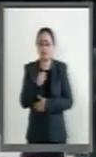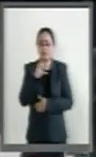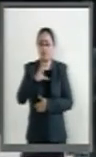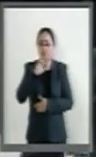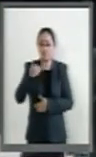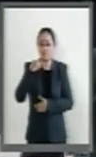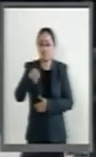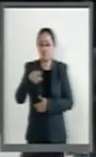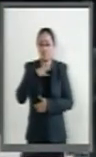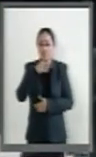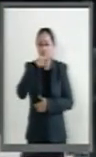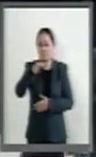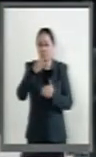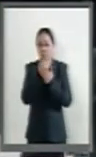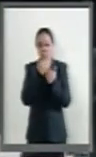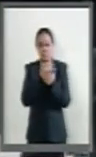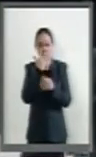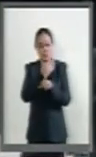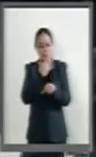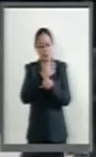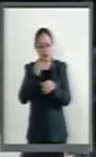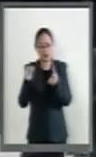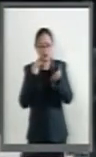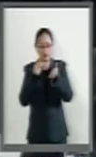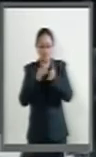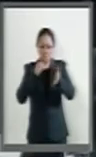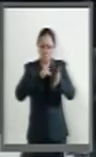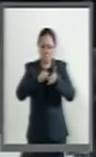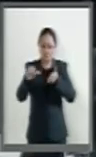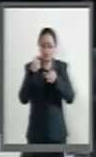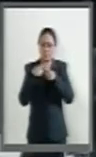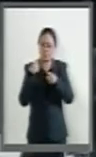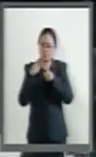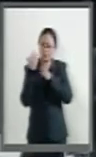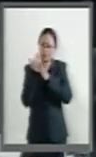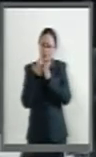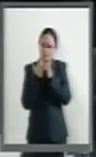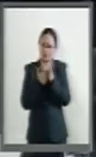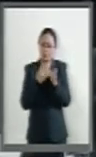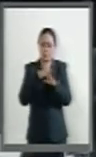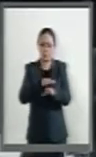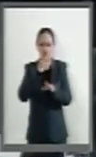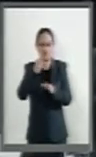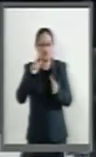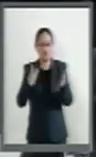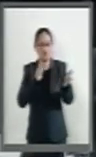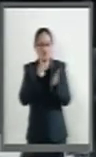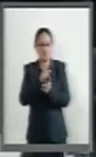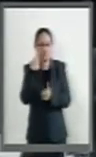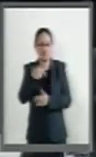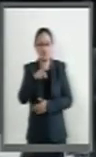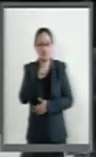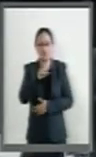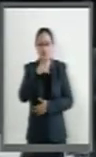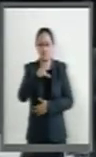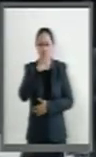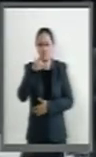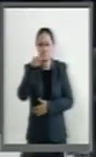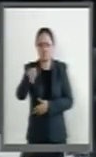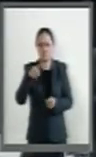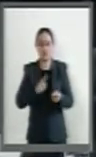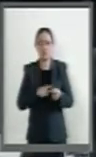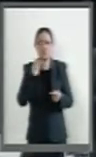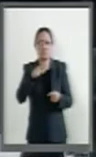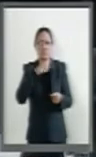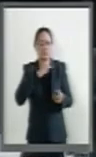Federación, del decreto por el que se reforman, adicionan y derogan diversas disposiciones de la Ley Orgánica del Poder Judicial de la Federación